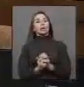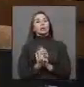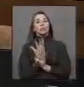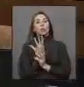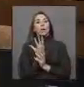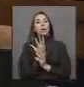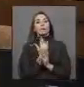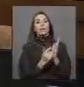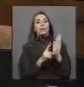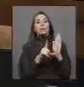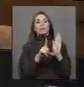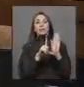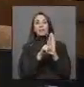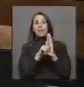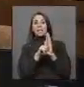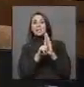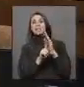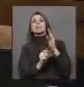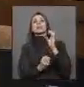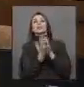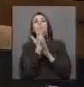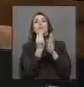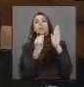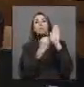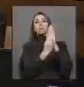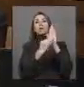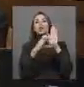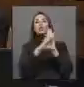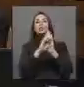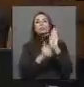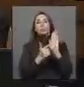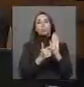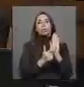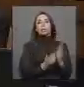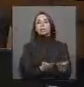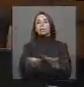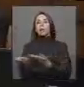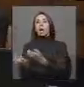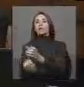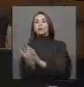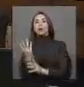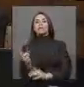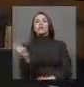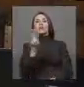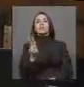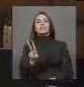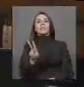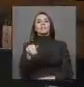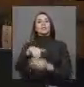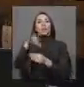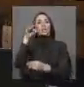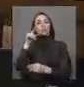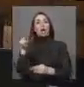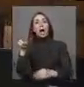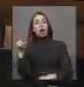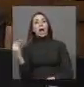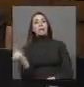arquitectura jurídica y constitucional para el nuevo servicio electoral, y se parte hoy elevando a rango constitucional su